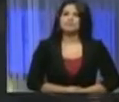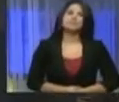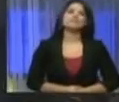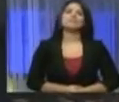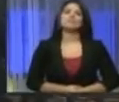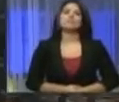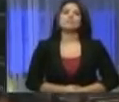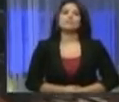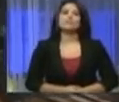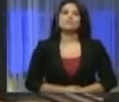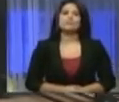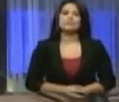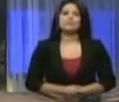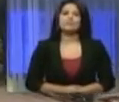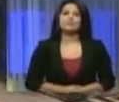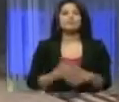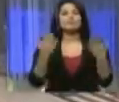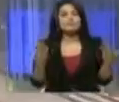Así que,